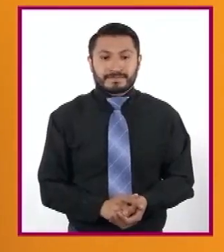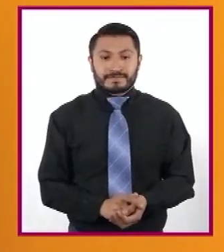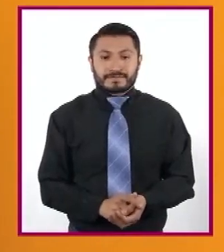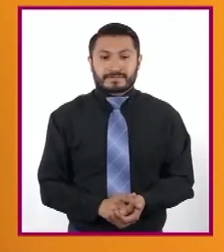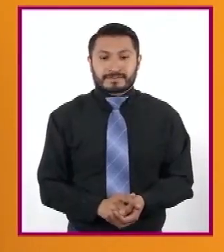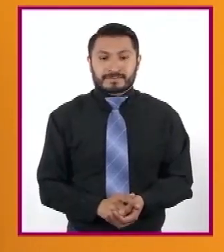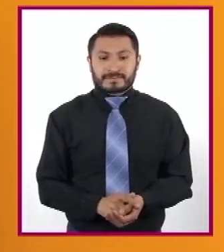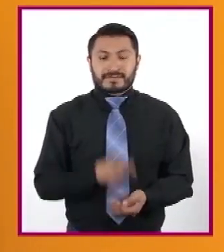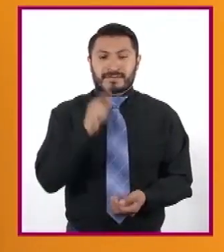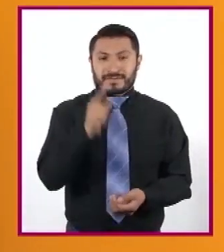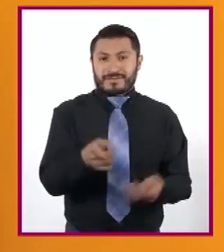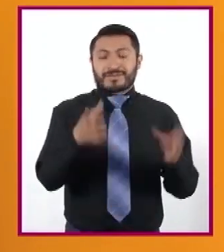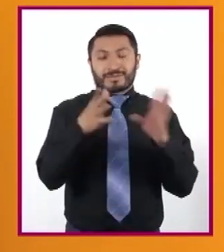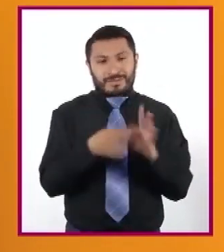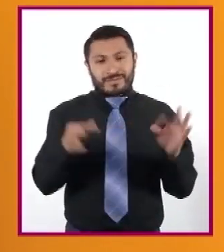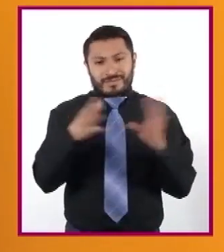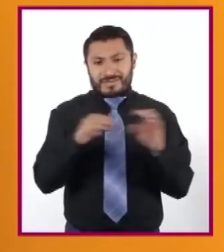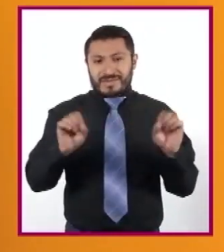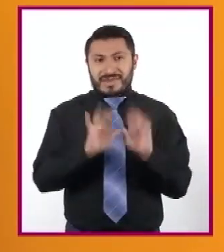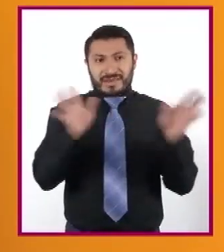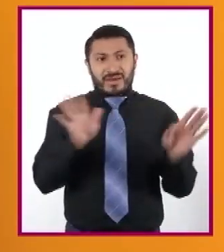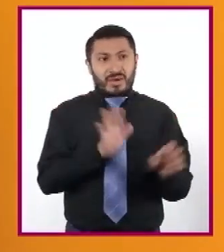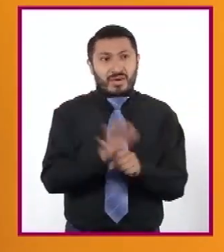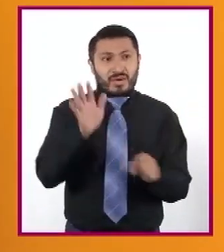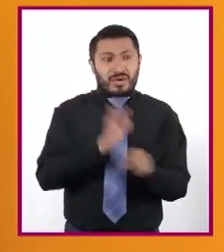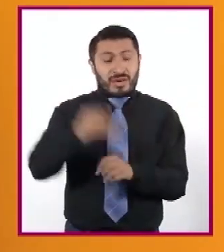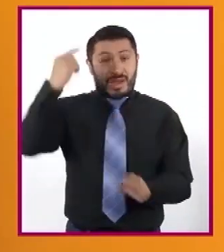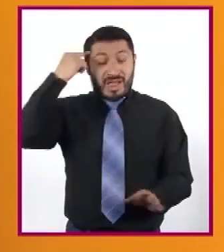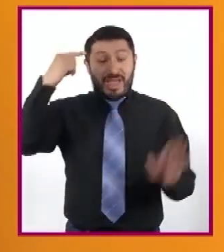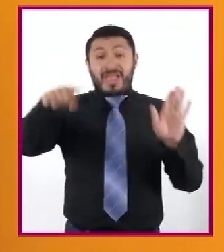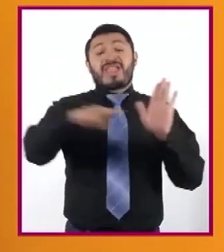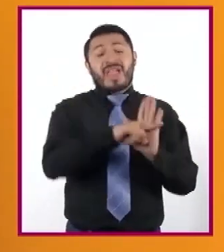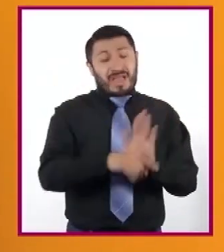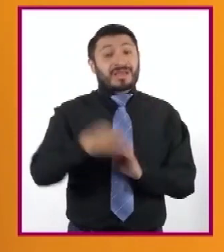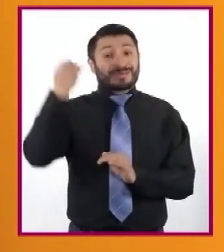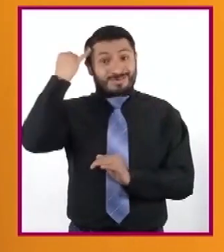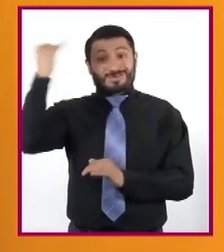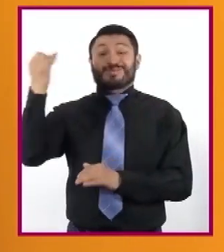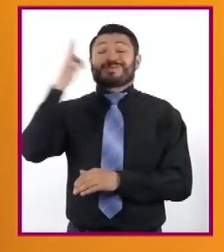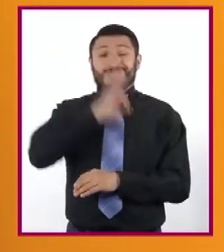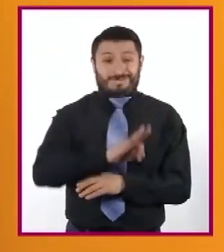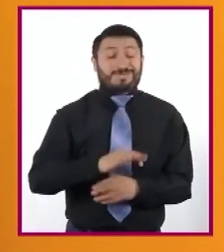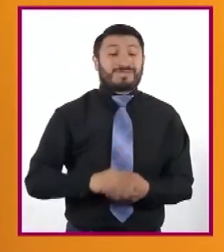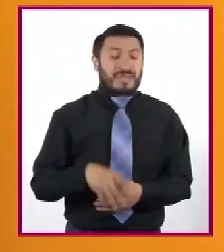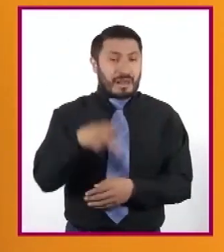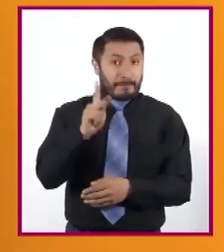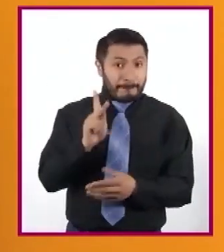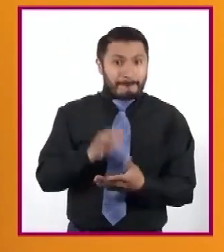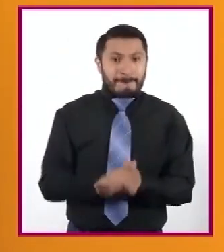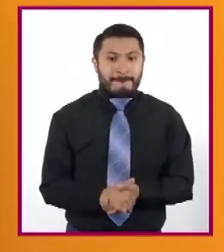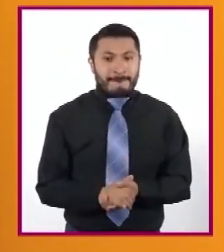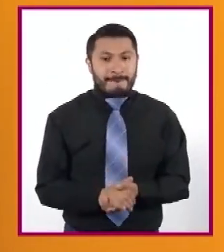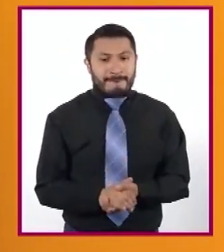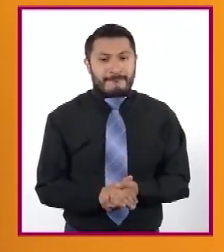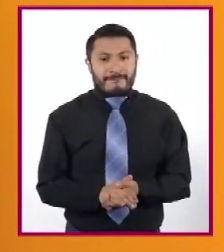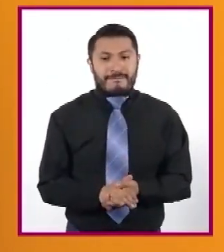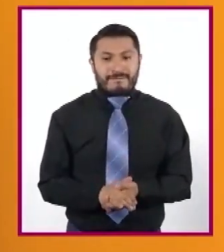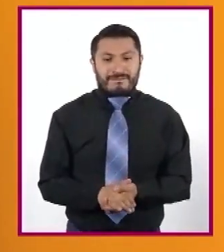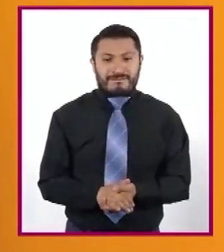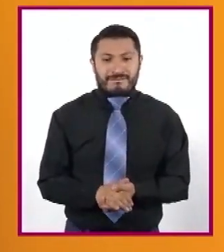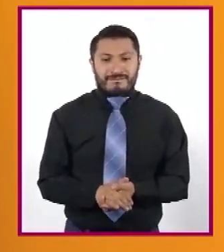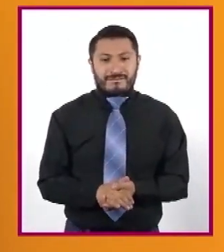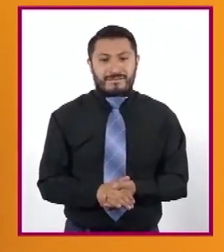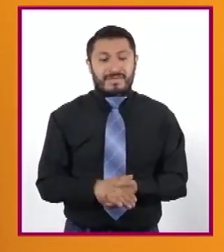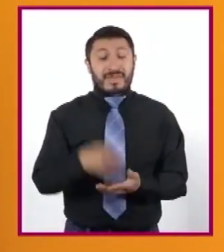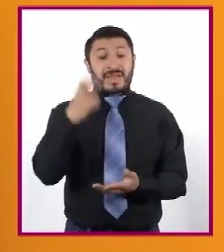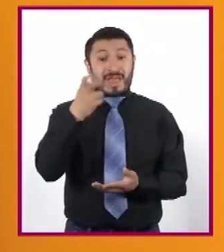Nos ha detallado claramente lo negativos que pueden llegar a ser los prejuicios. Sin embargo, ¿en qué momento estos